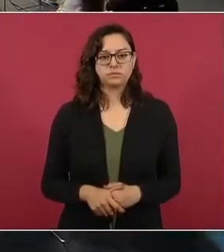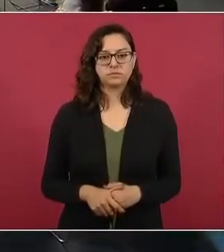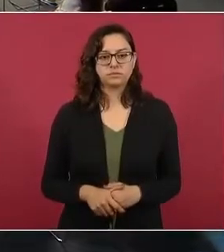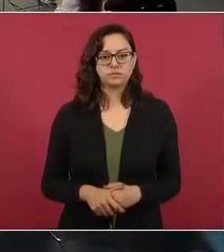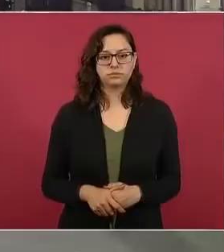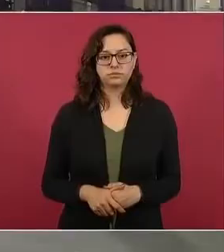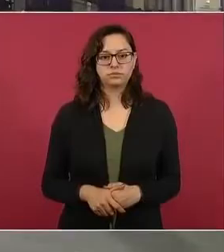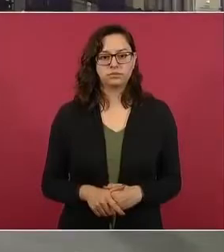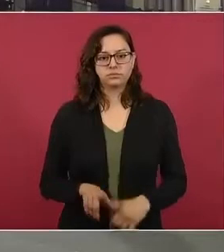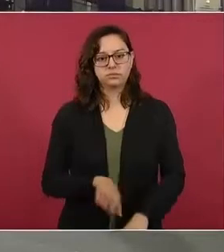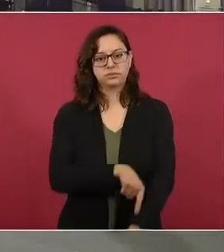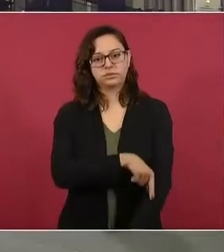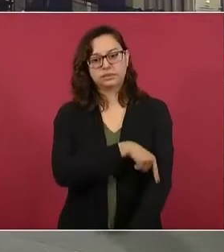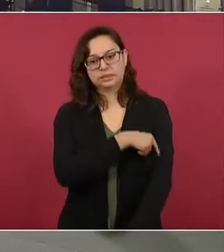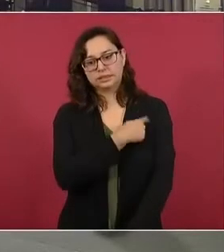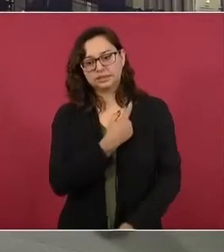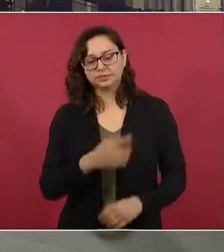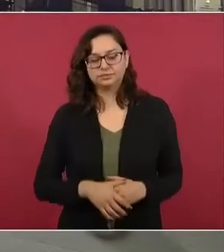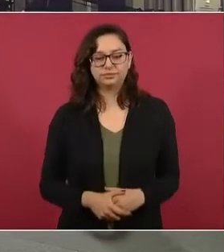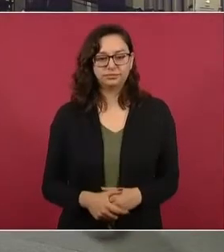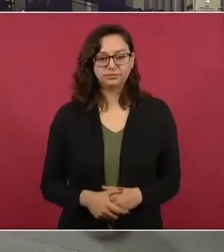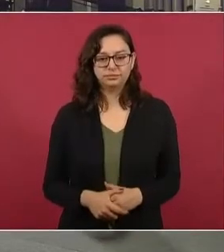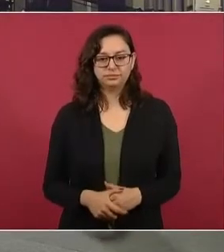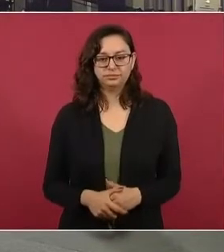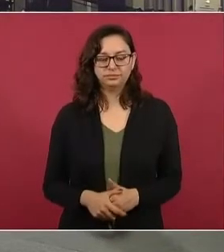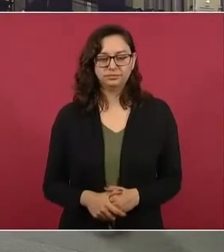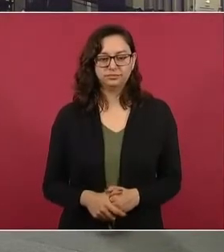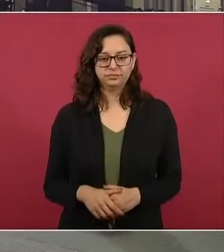Pues ya me largué yo.